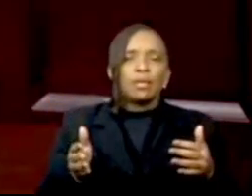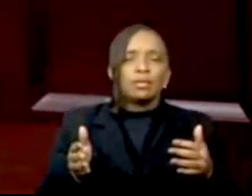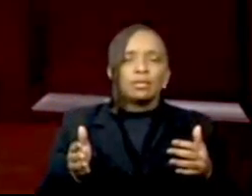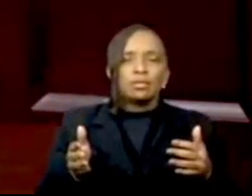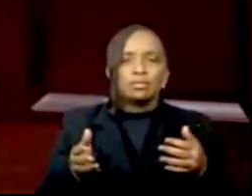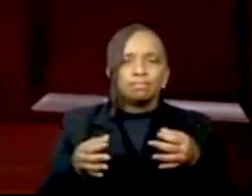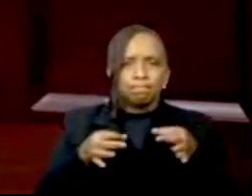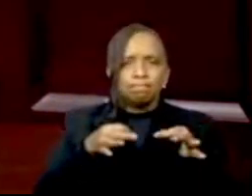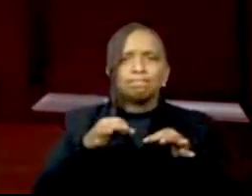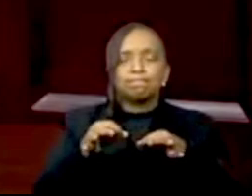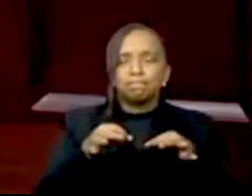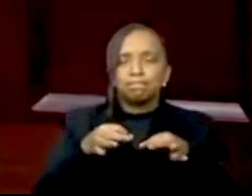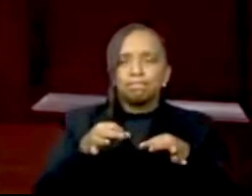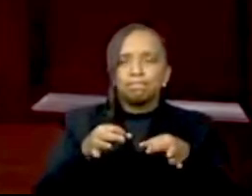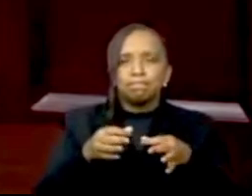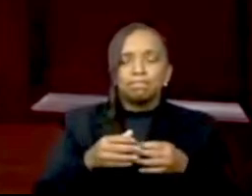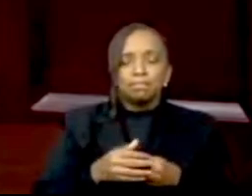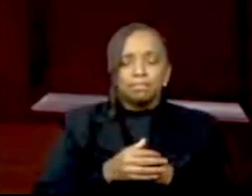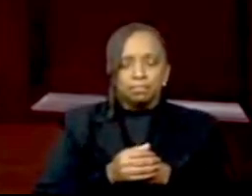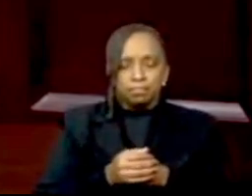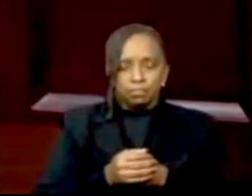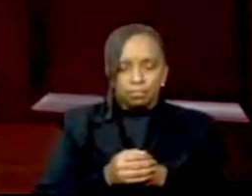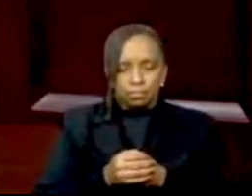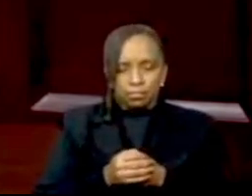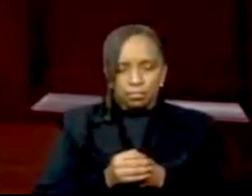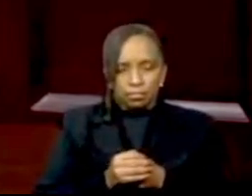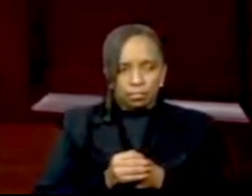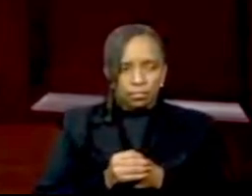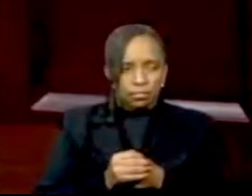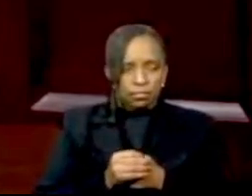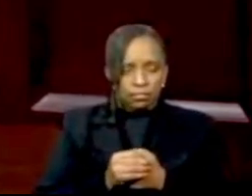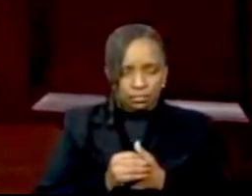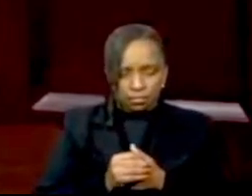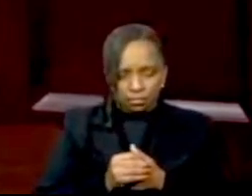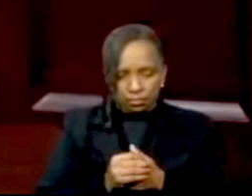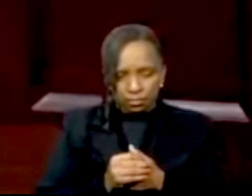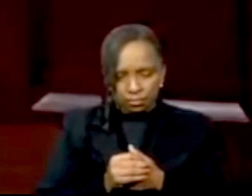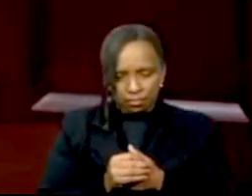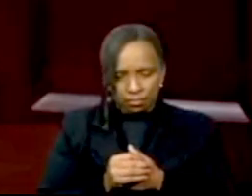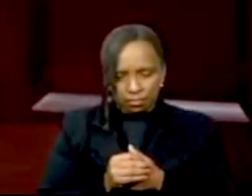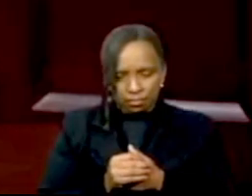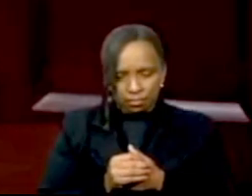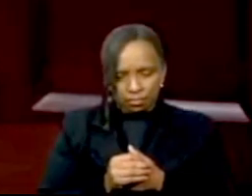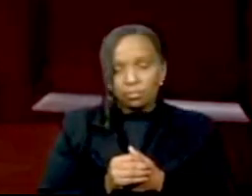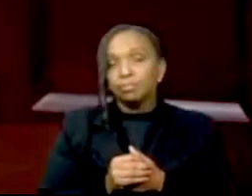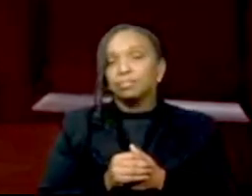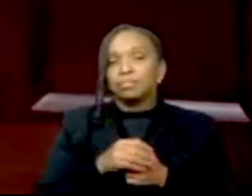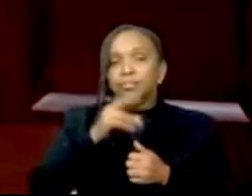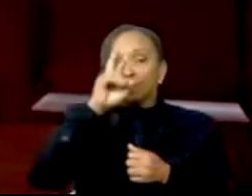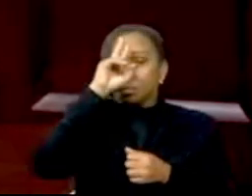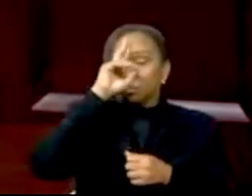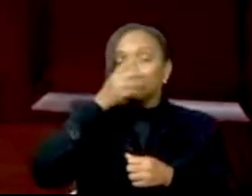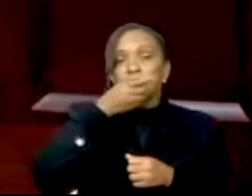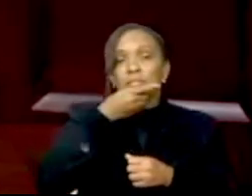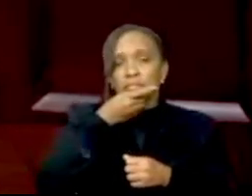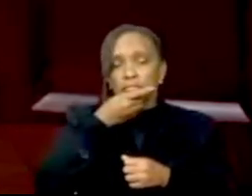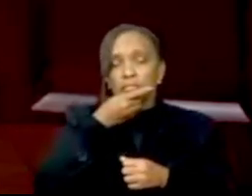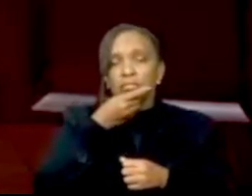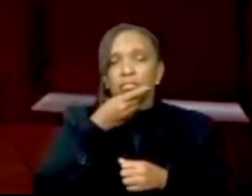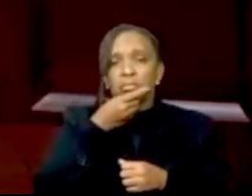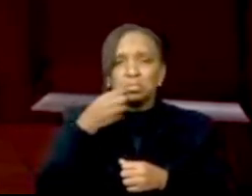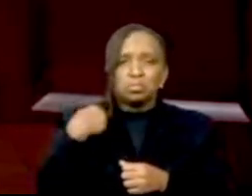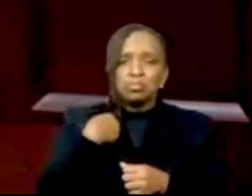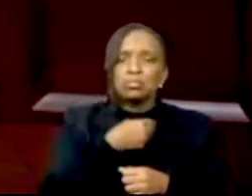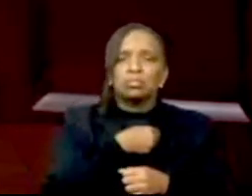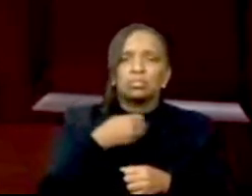Dominicana nosotros tenemos un precedente constitucional, pues el Tribunal Constitucional, en su condición